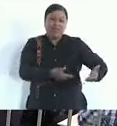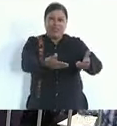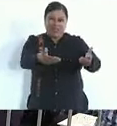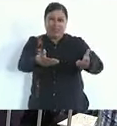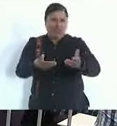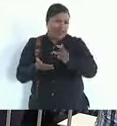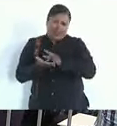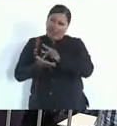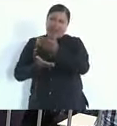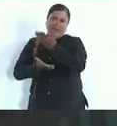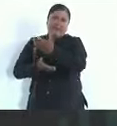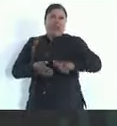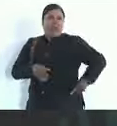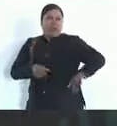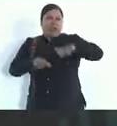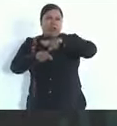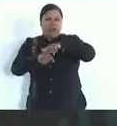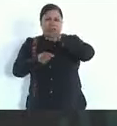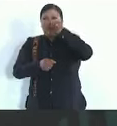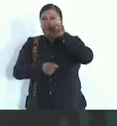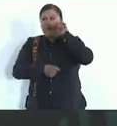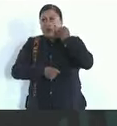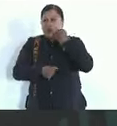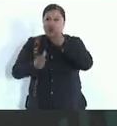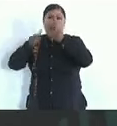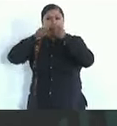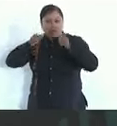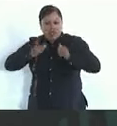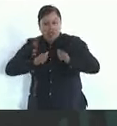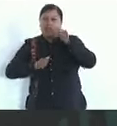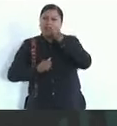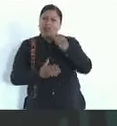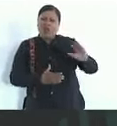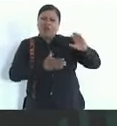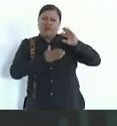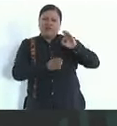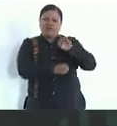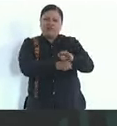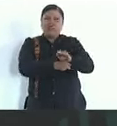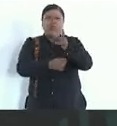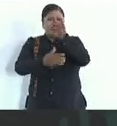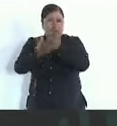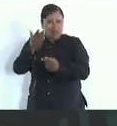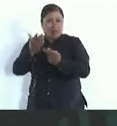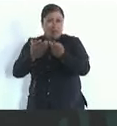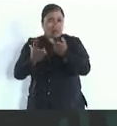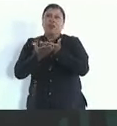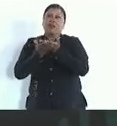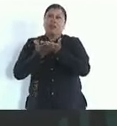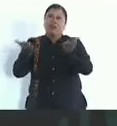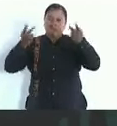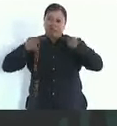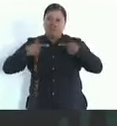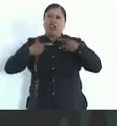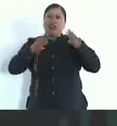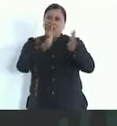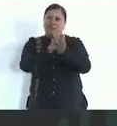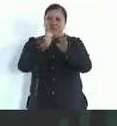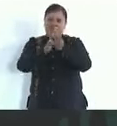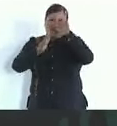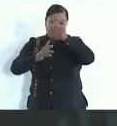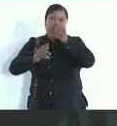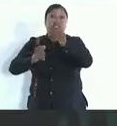Gracias, señor gobernador, por sus atenciones y compromiso en el programa. Gracias a todos los que participaron en el